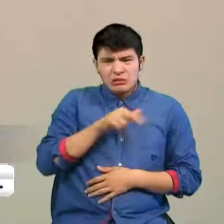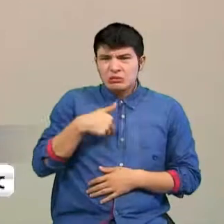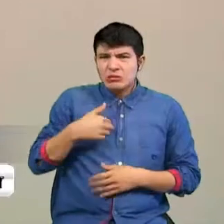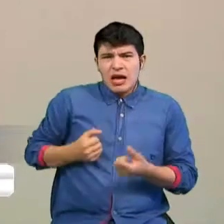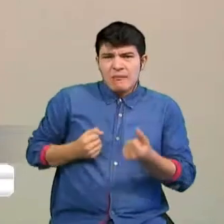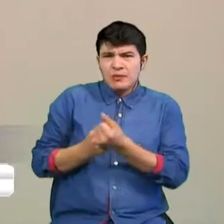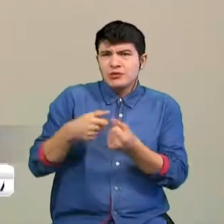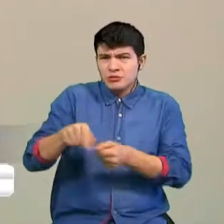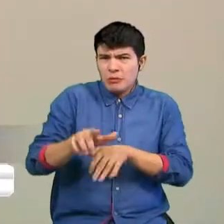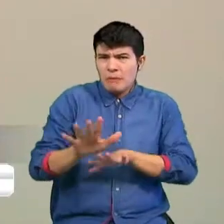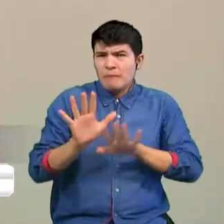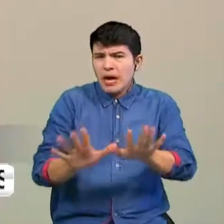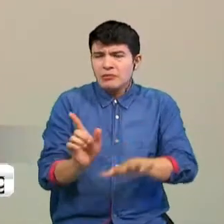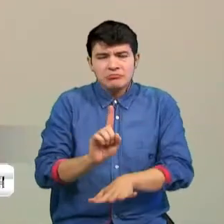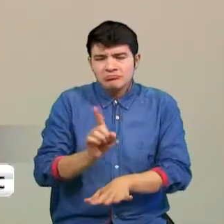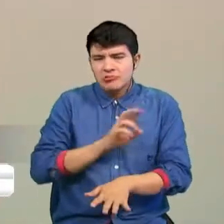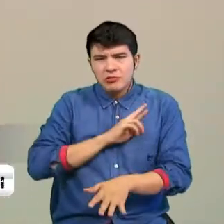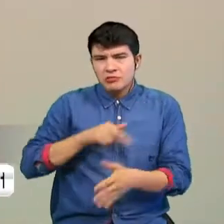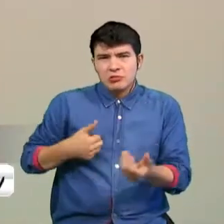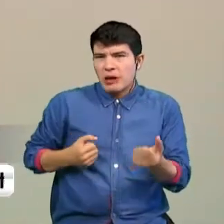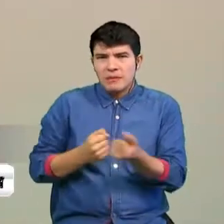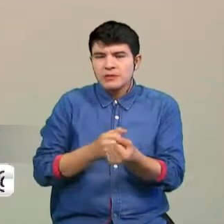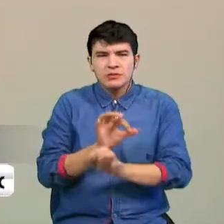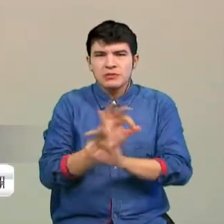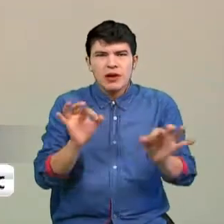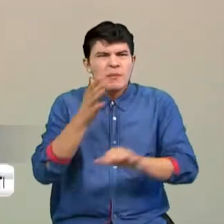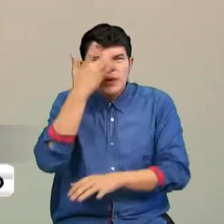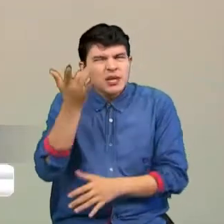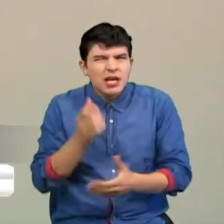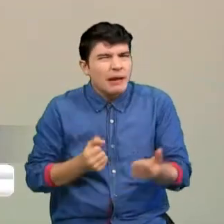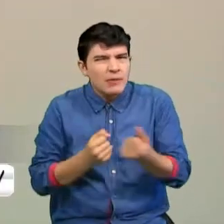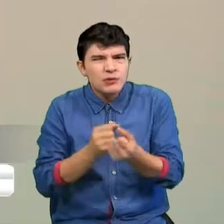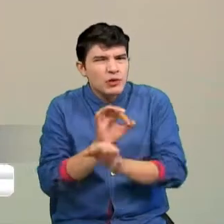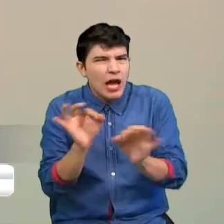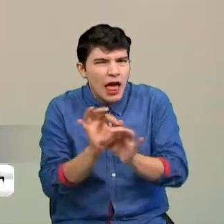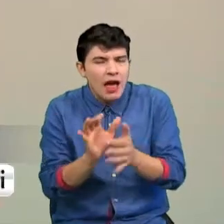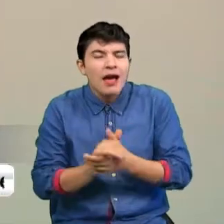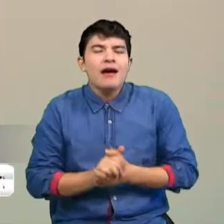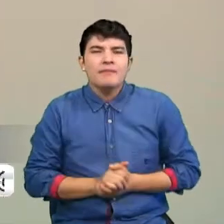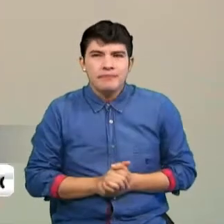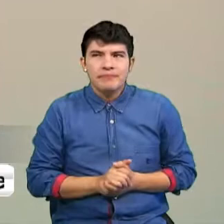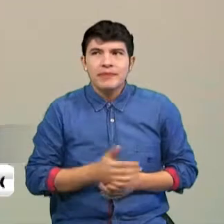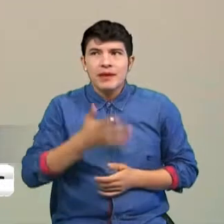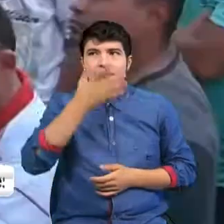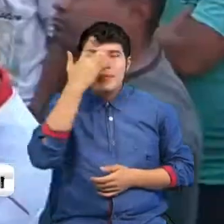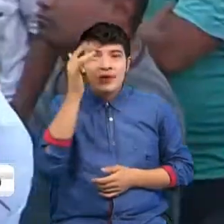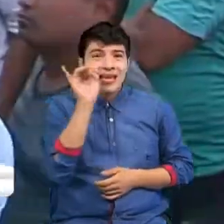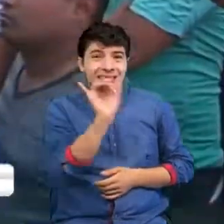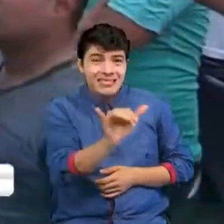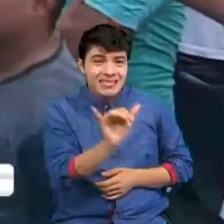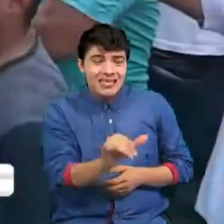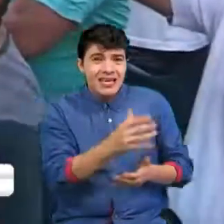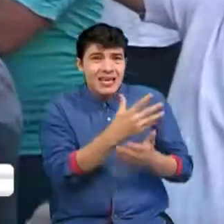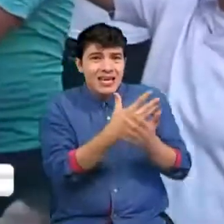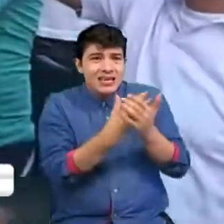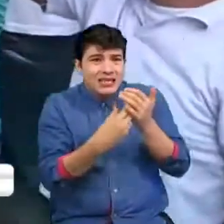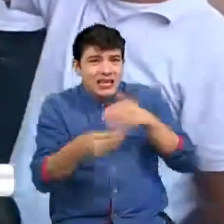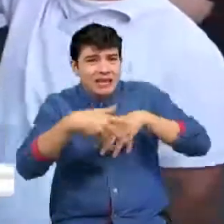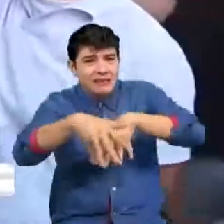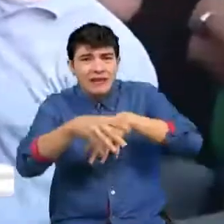apoyando este paro porque simple y llanamente no es la forma de